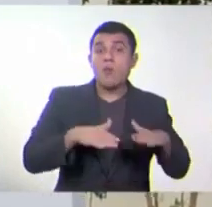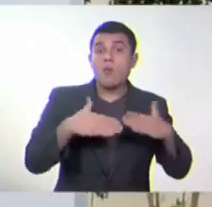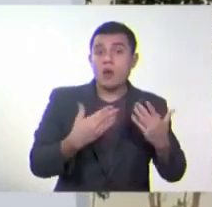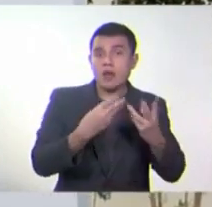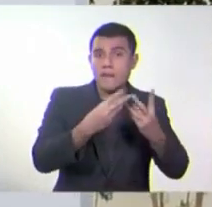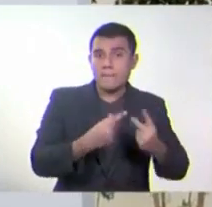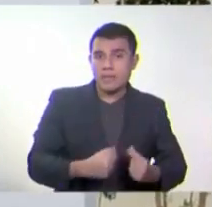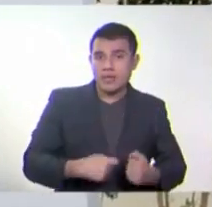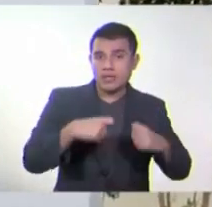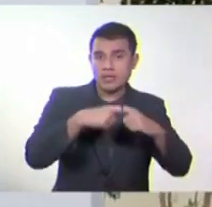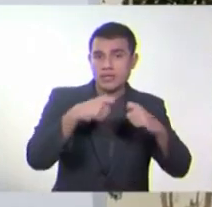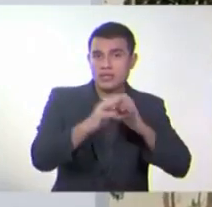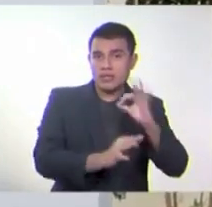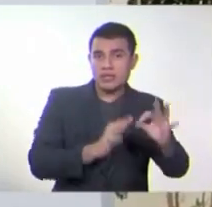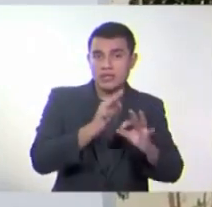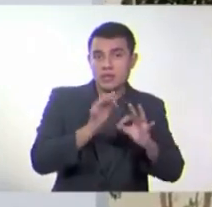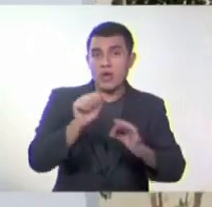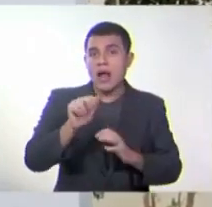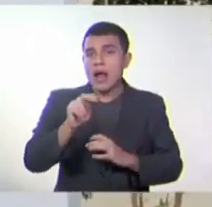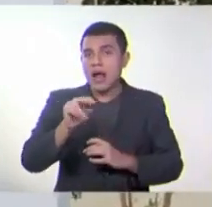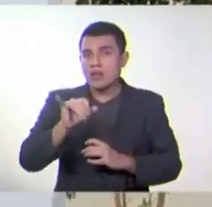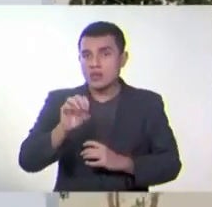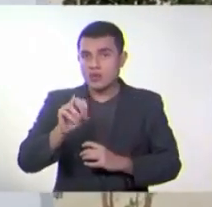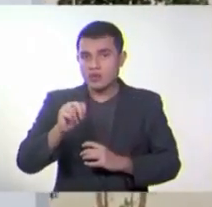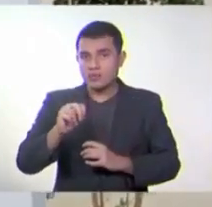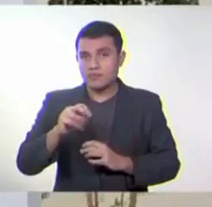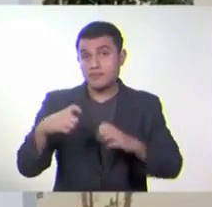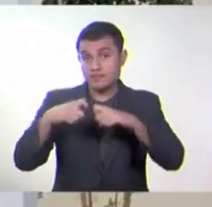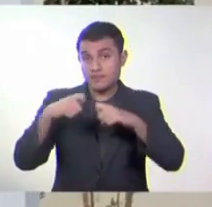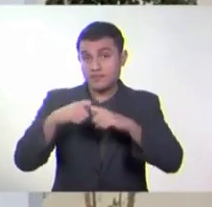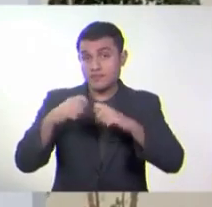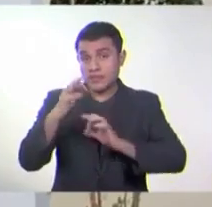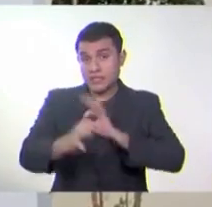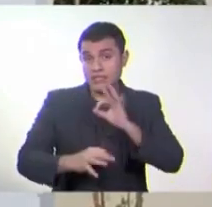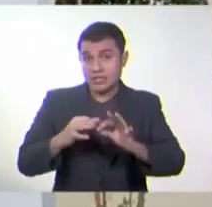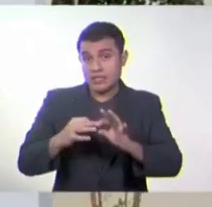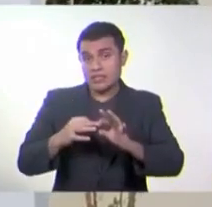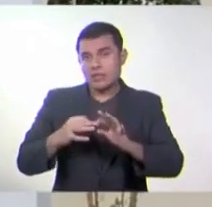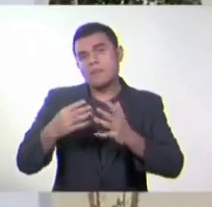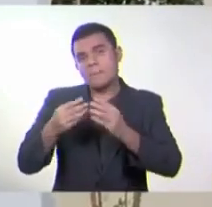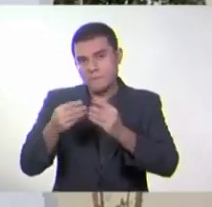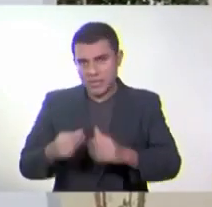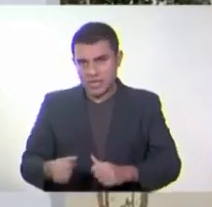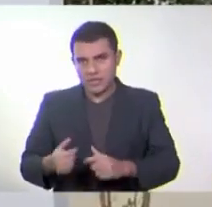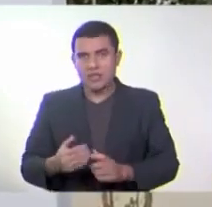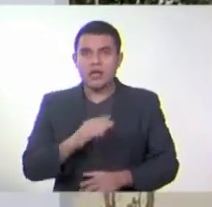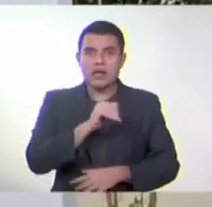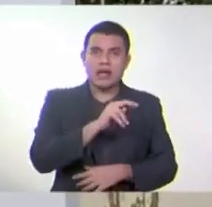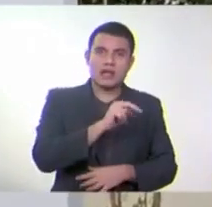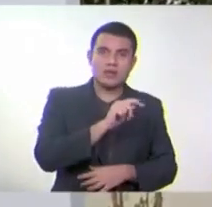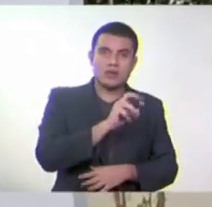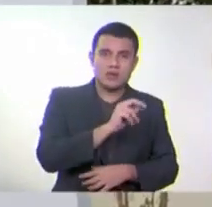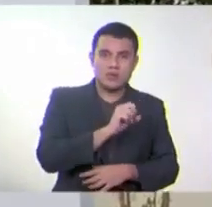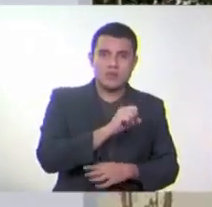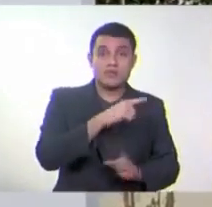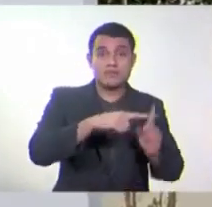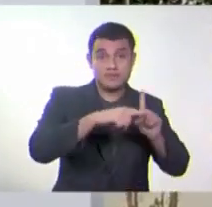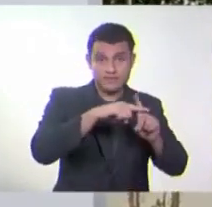pierde electrones y un anión gana electrones. El anión es negativo y el catión es positivo.